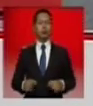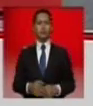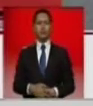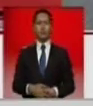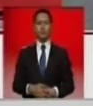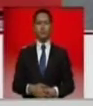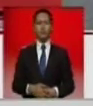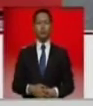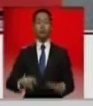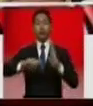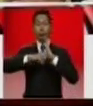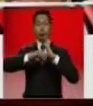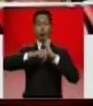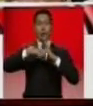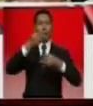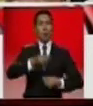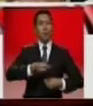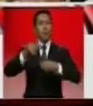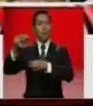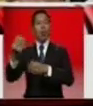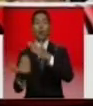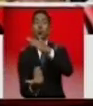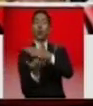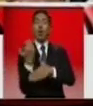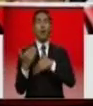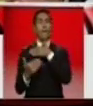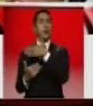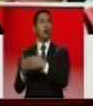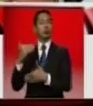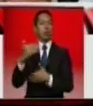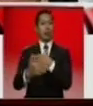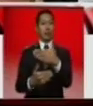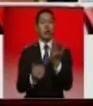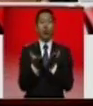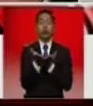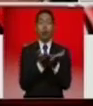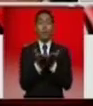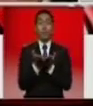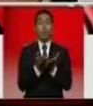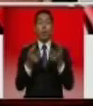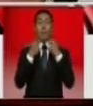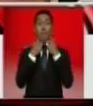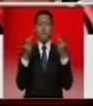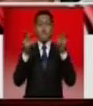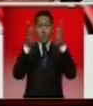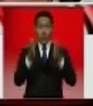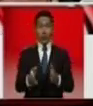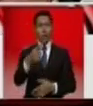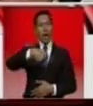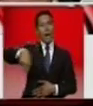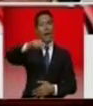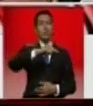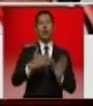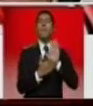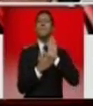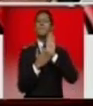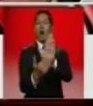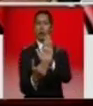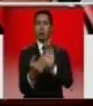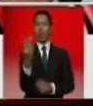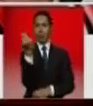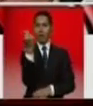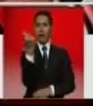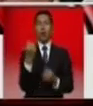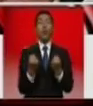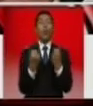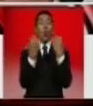La Contraloría presentó un nuevo procedimiento para la declaración de bienes de los servidores públicos que entrará en vigencia desde enero del